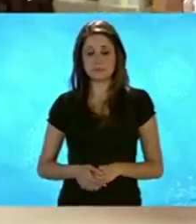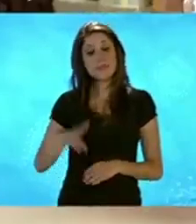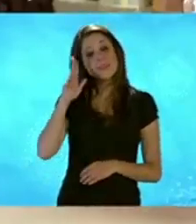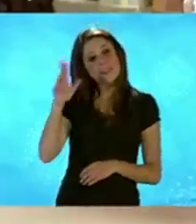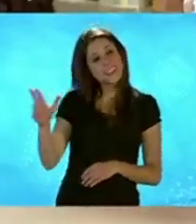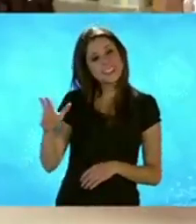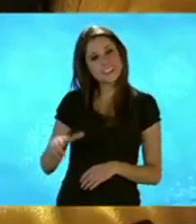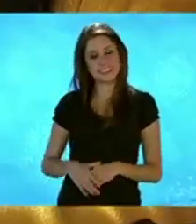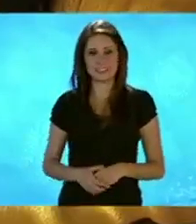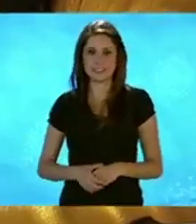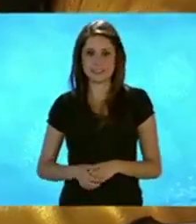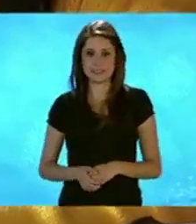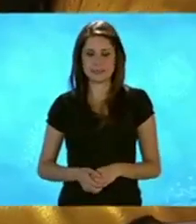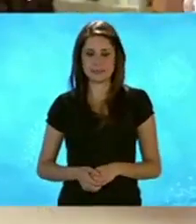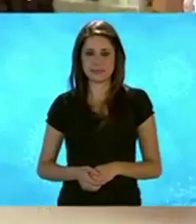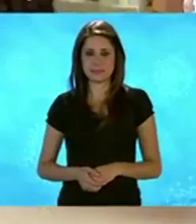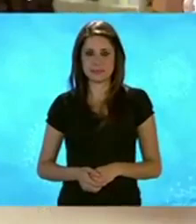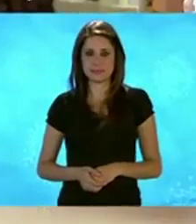Hola.